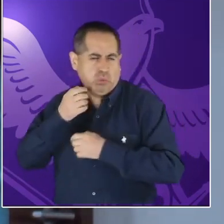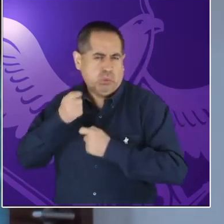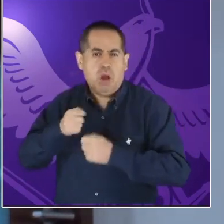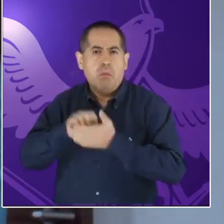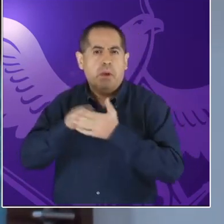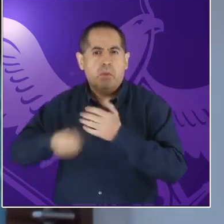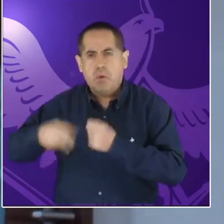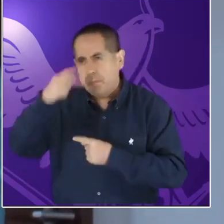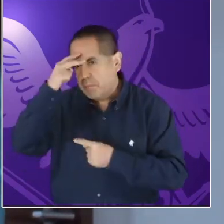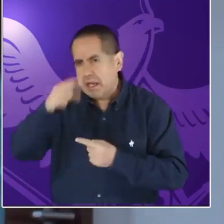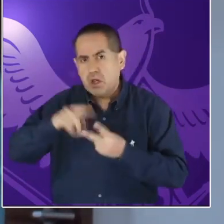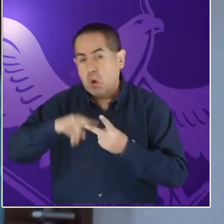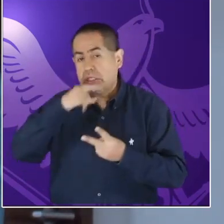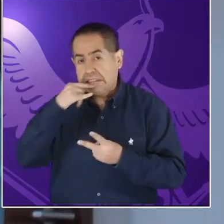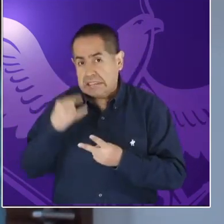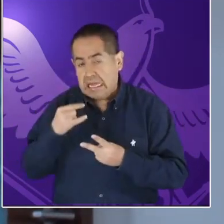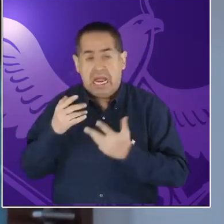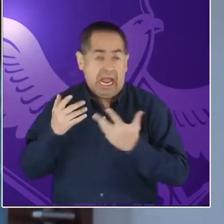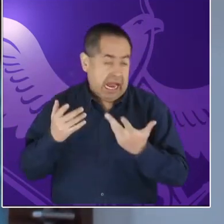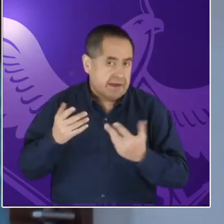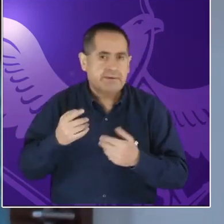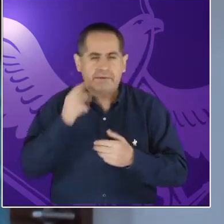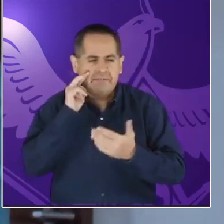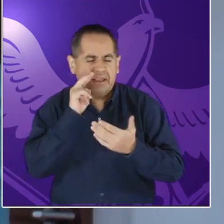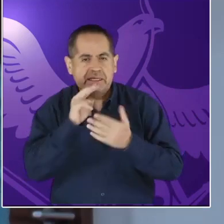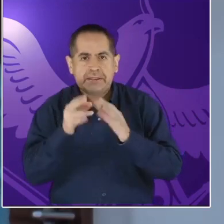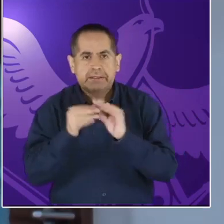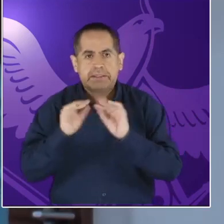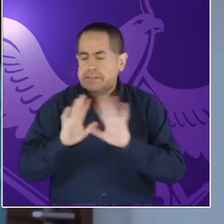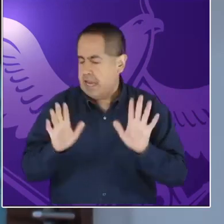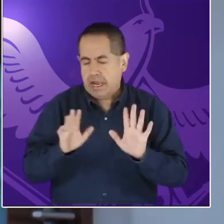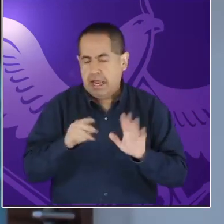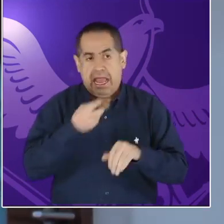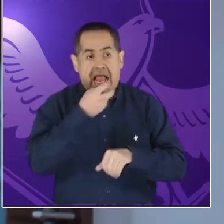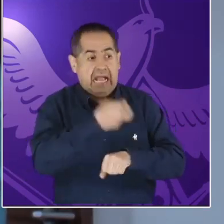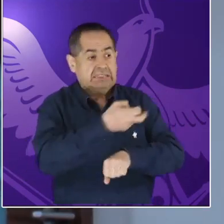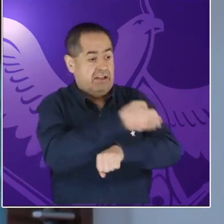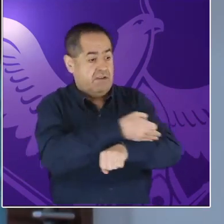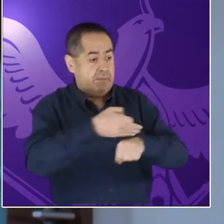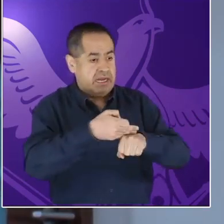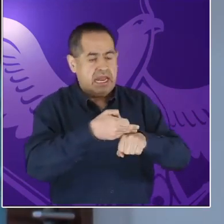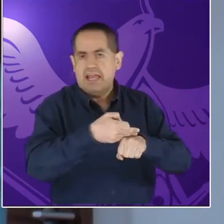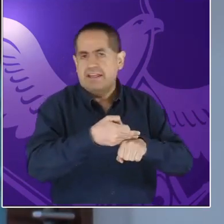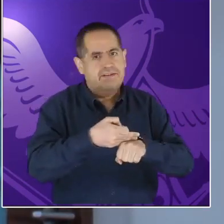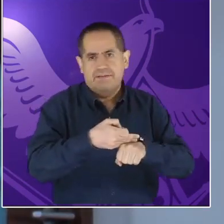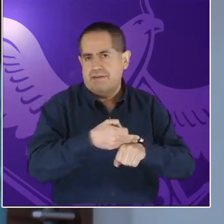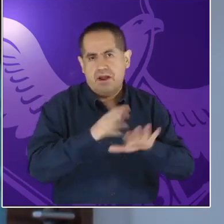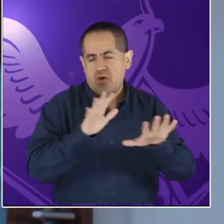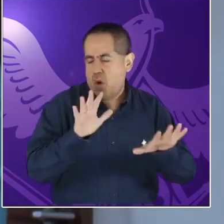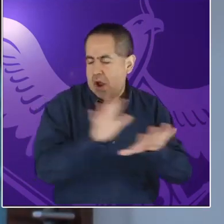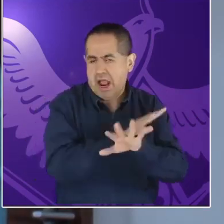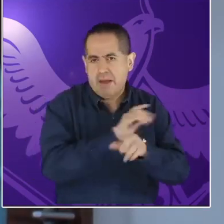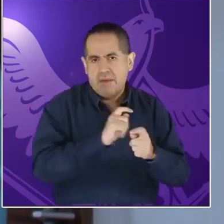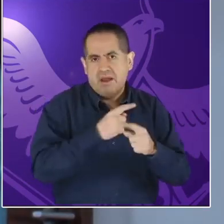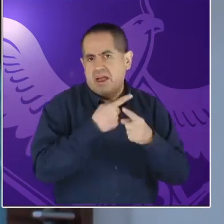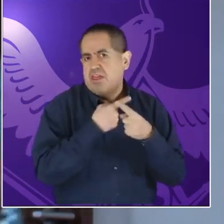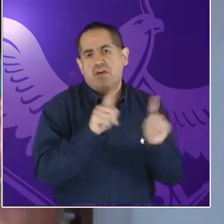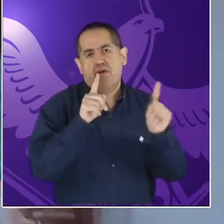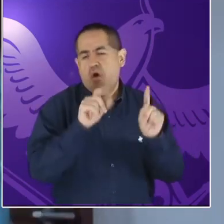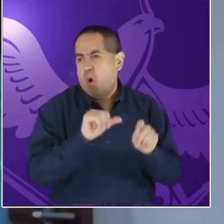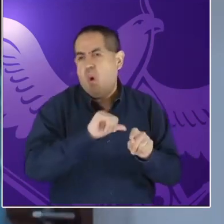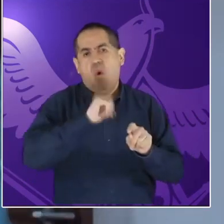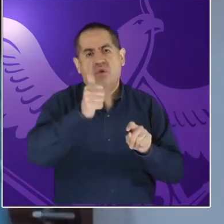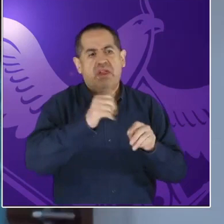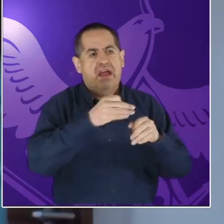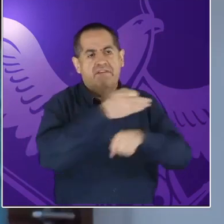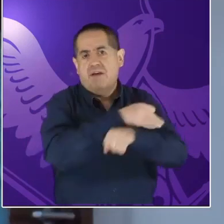como México y Chile. Claramente este modelo familiar ha sido reemplazado por muchos otros.